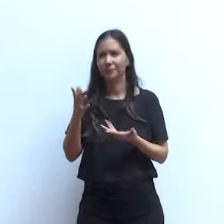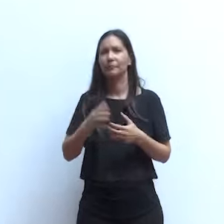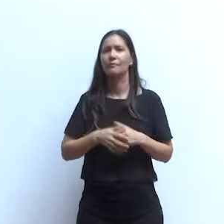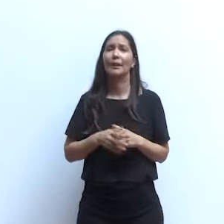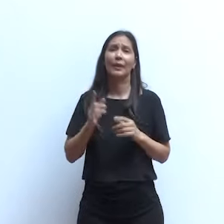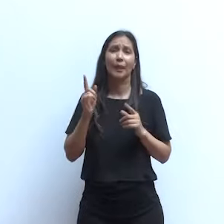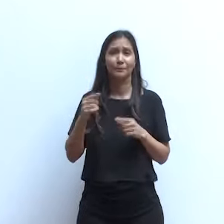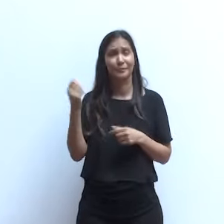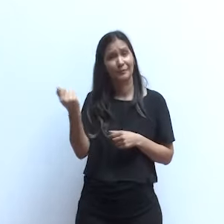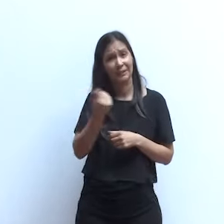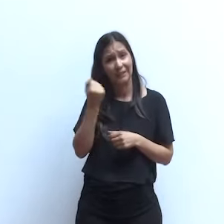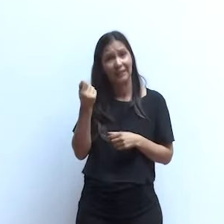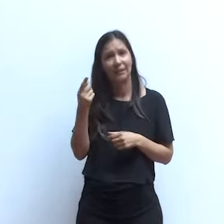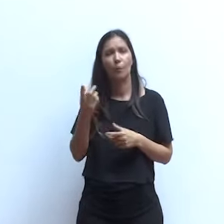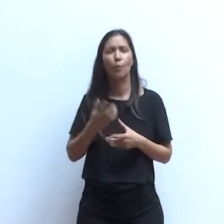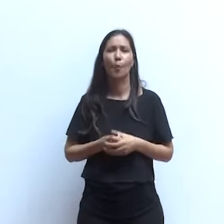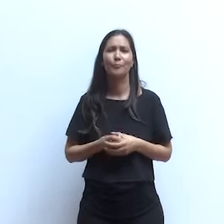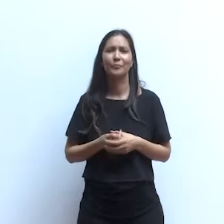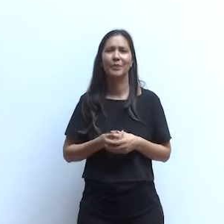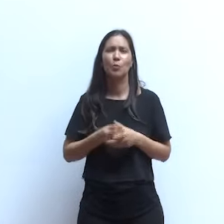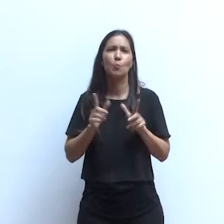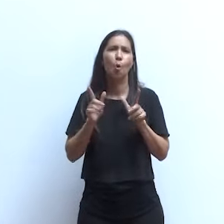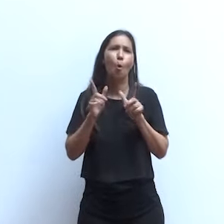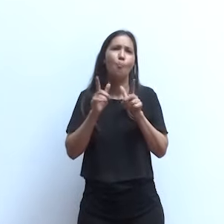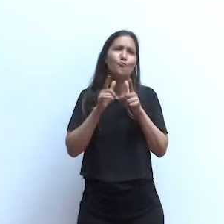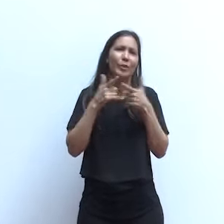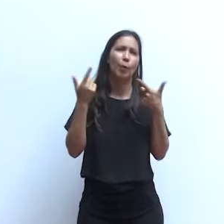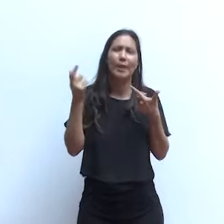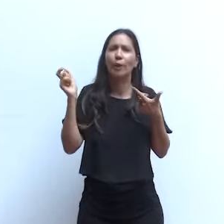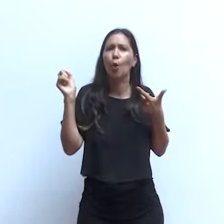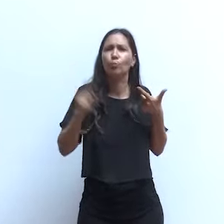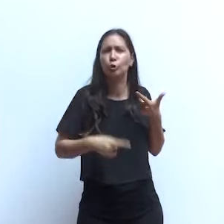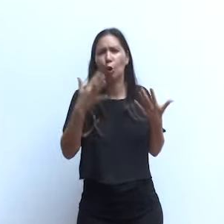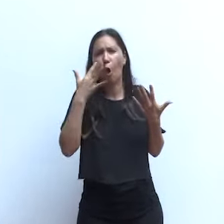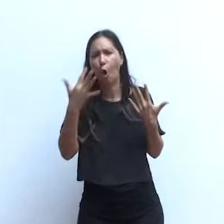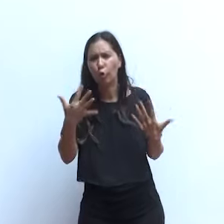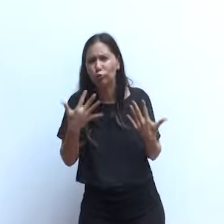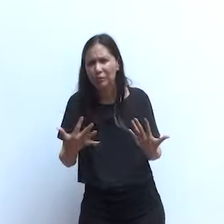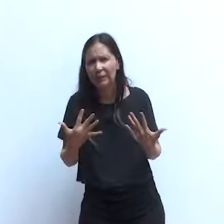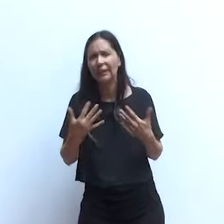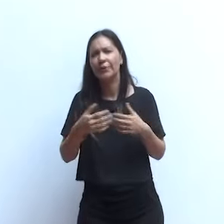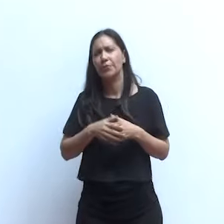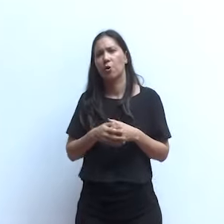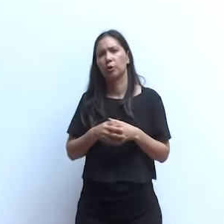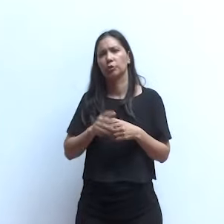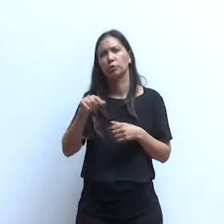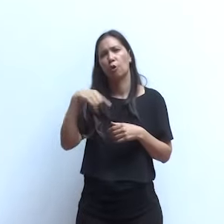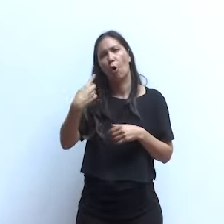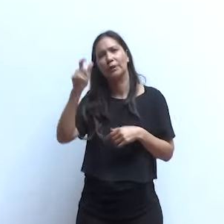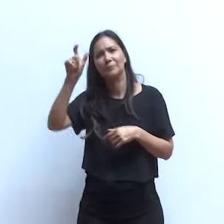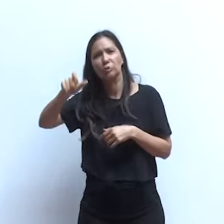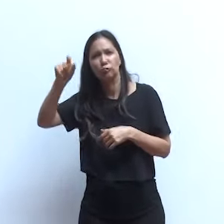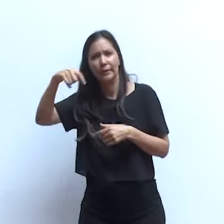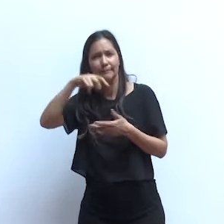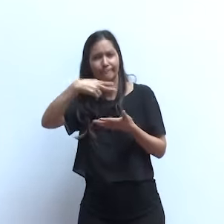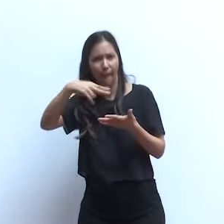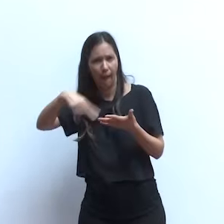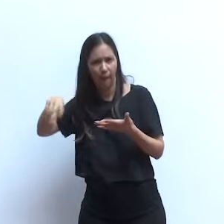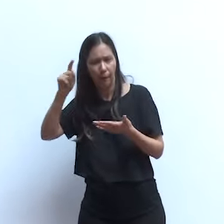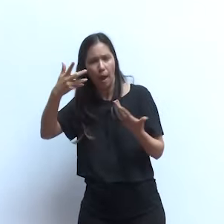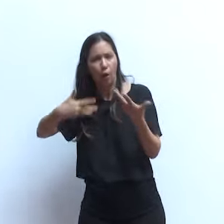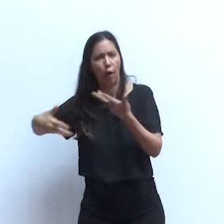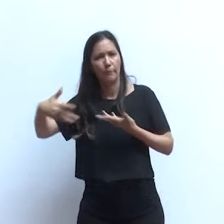también ponerlo en en un lenguaje común jugar con otros con otros con otros lectores y fueron